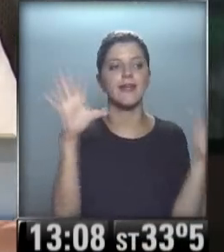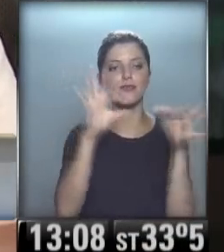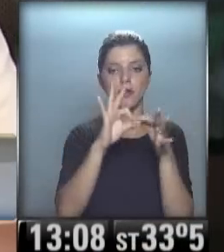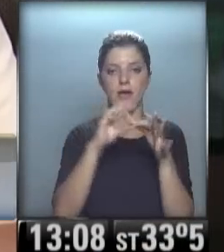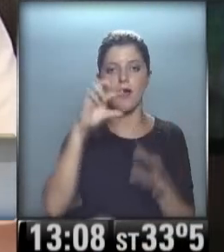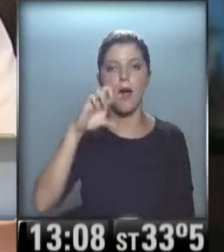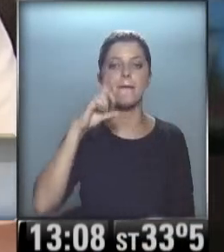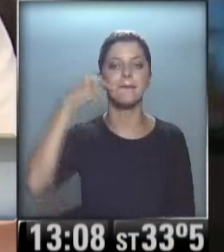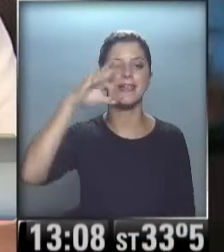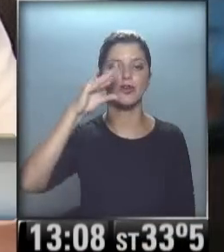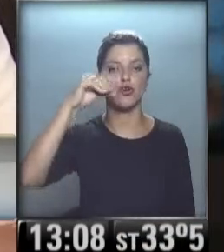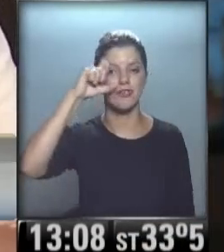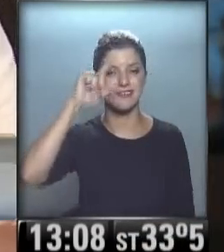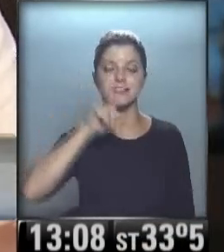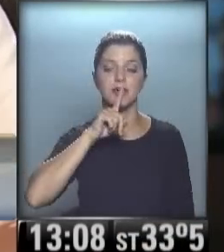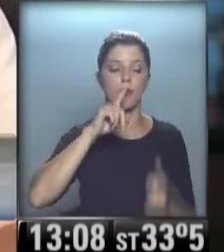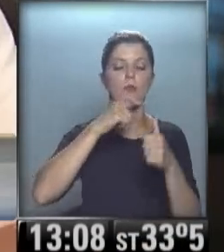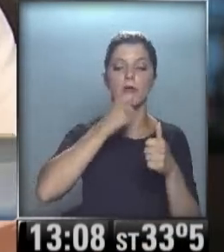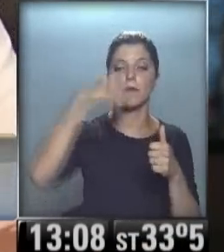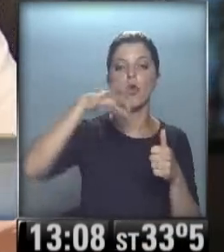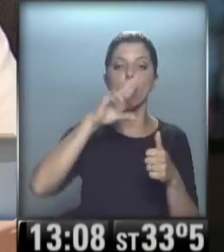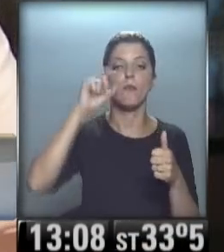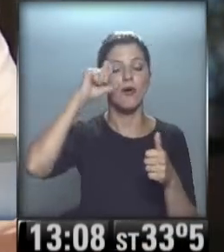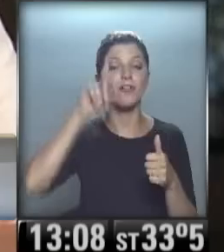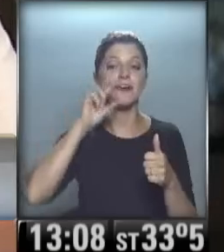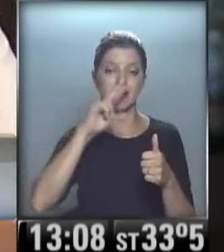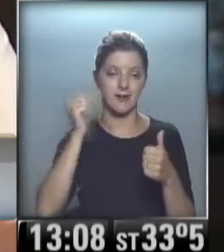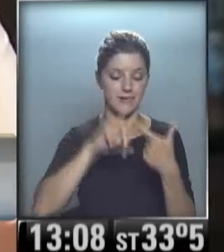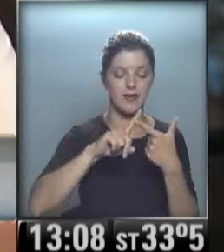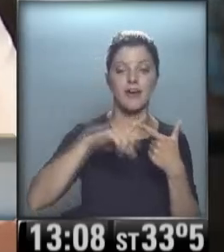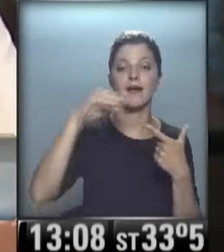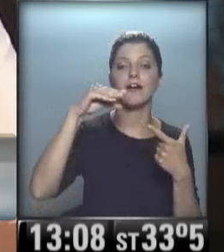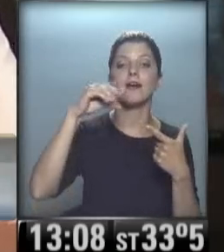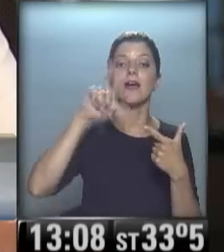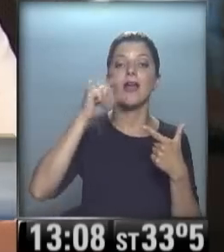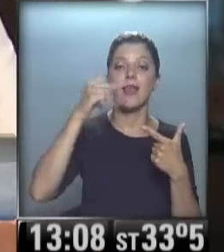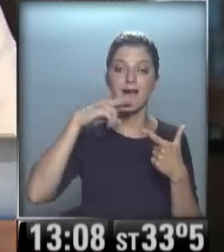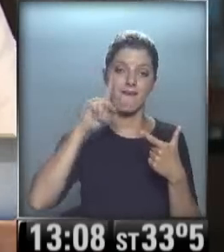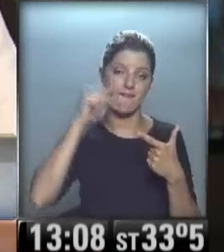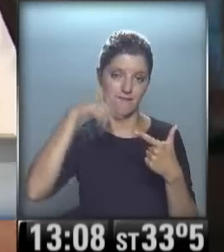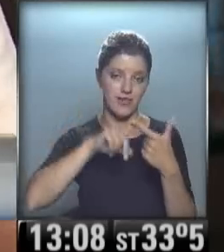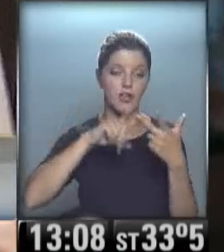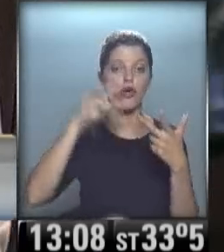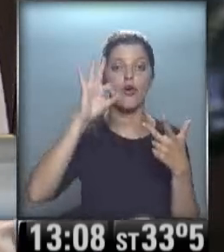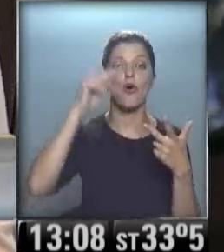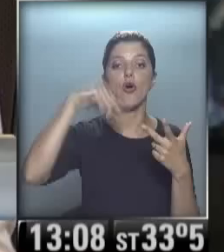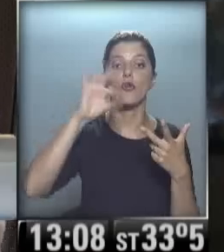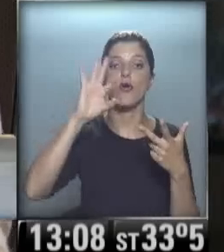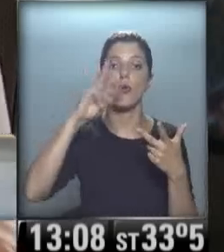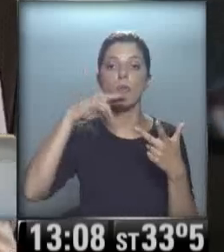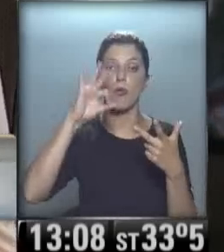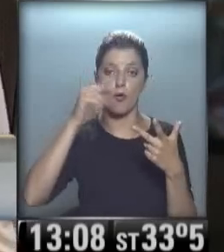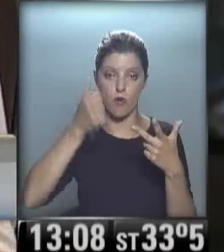quedar afuera Iván Moreira va a quedar afuera Andrés chatwin va a quedar afuera Joaquín lavín jovino Novoa hay una serie